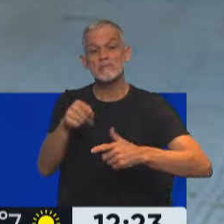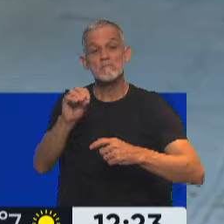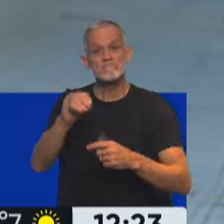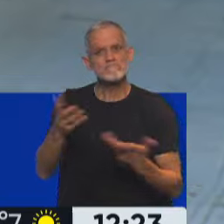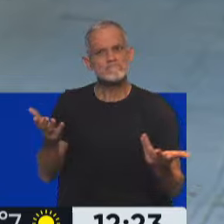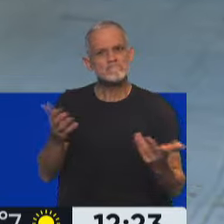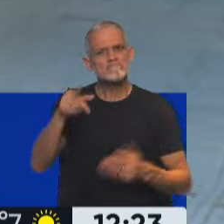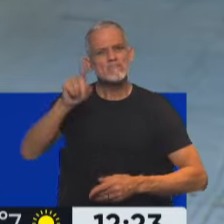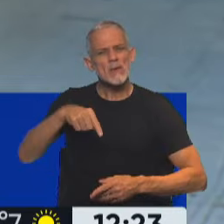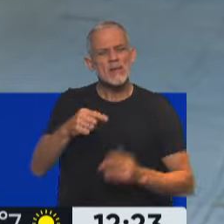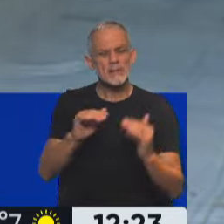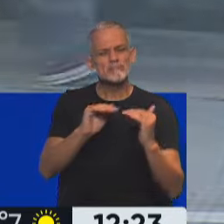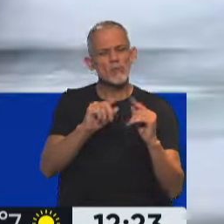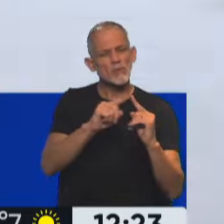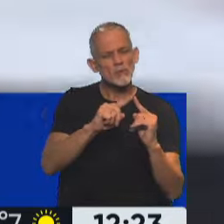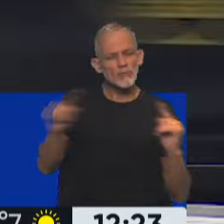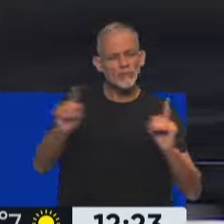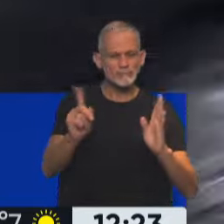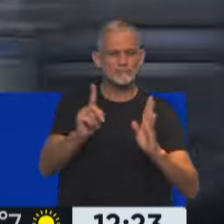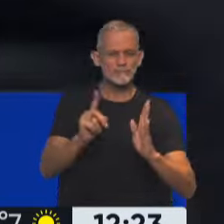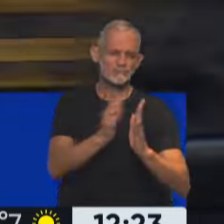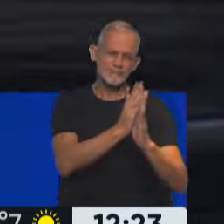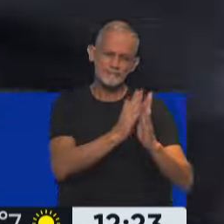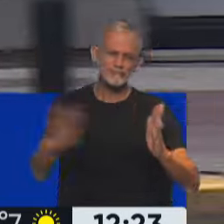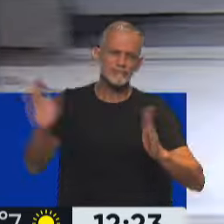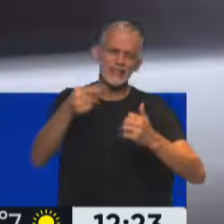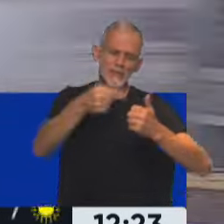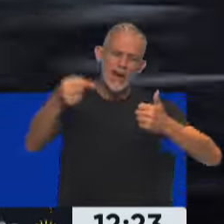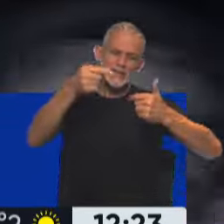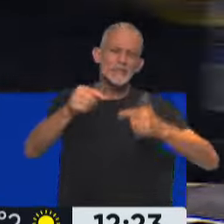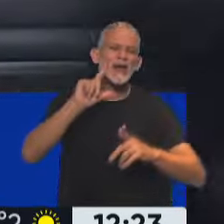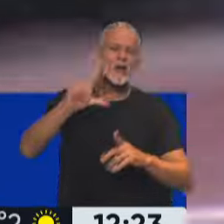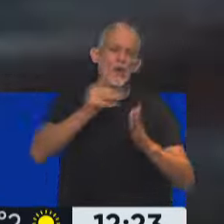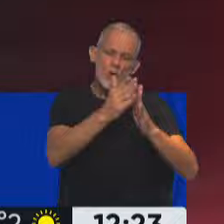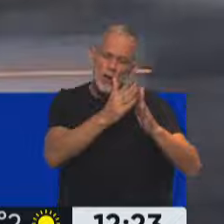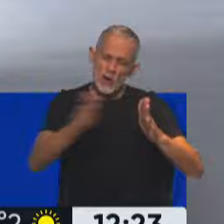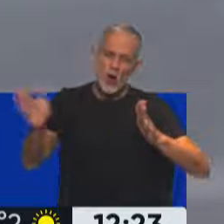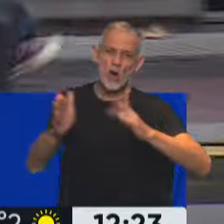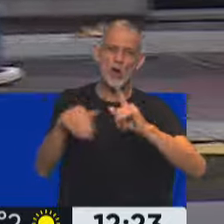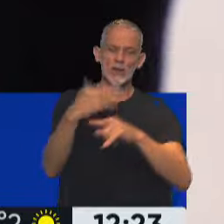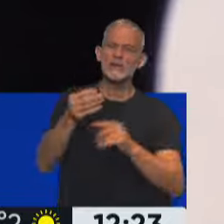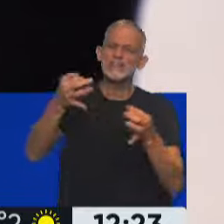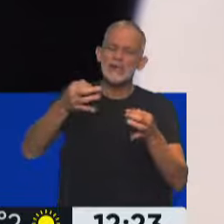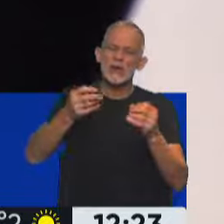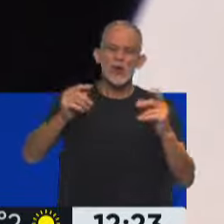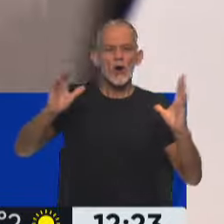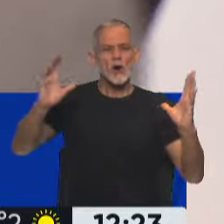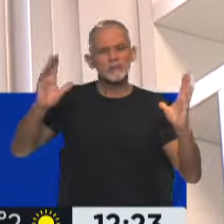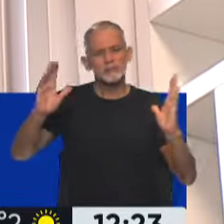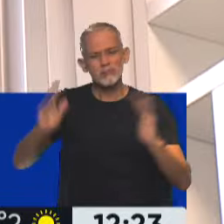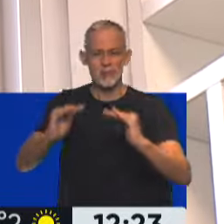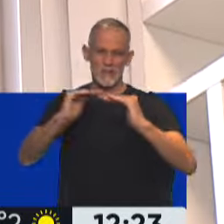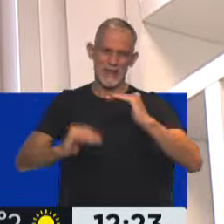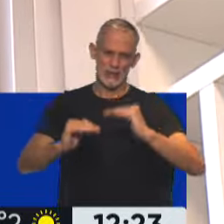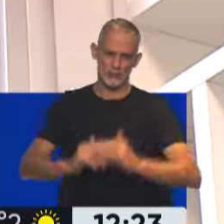eso seguramente se va a mantener en las primeras semanas de julio, y después va a haber seguramente un lento